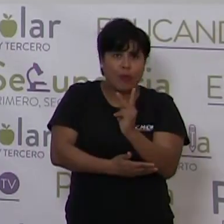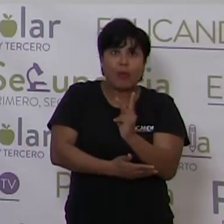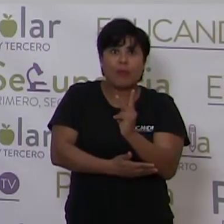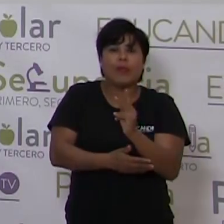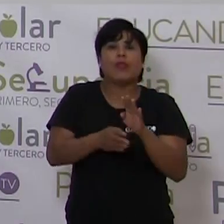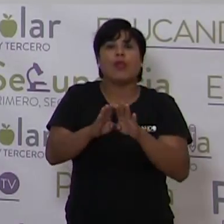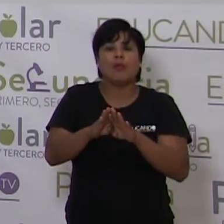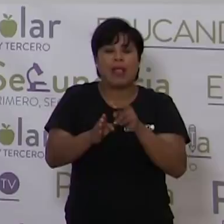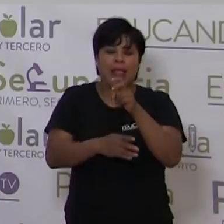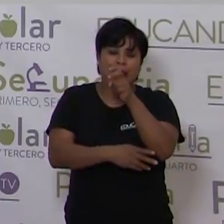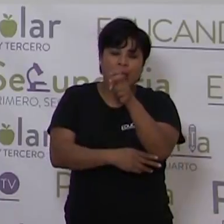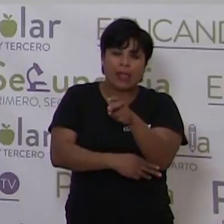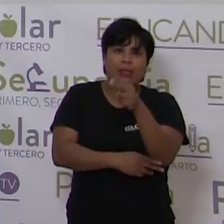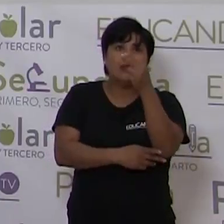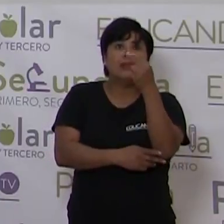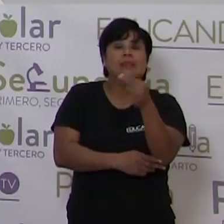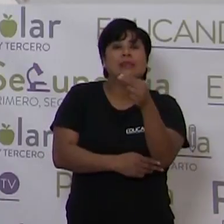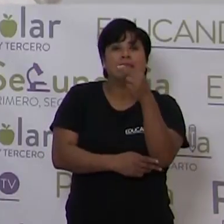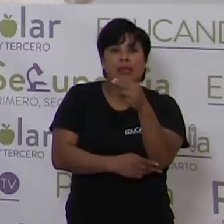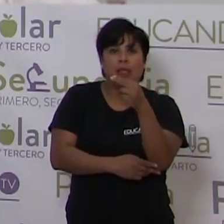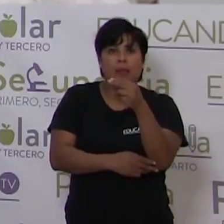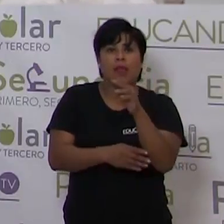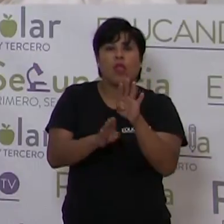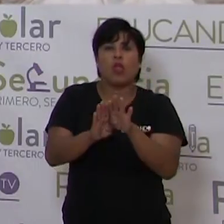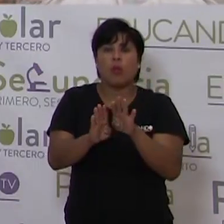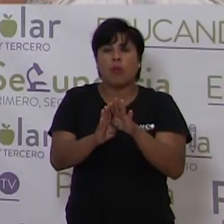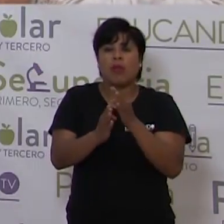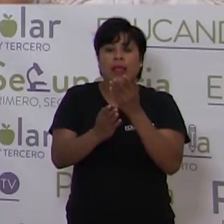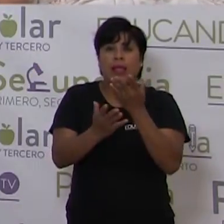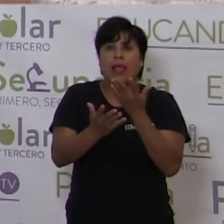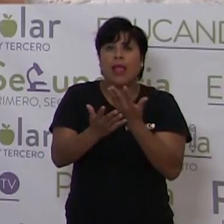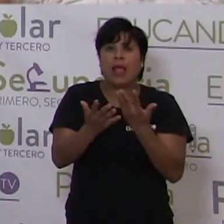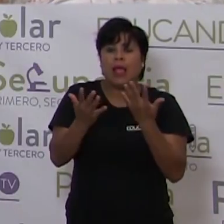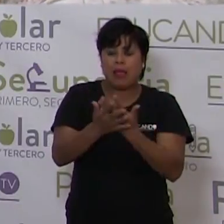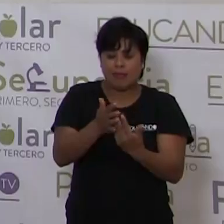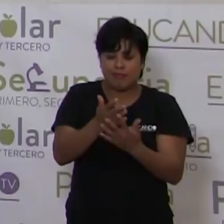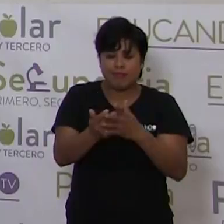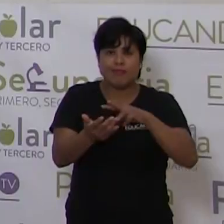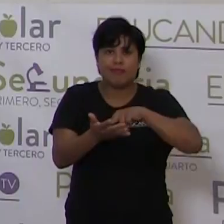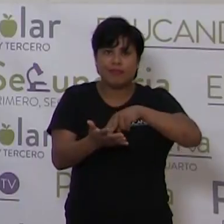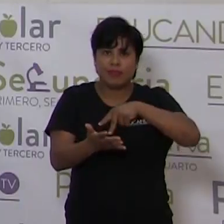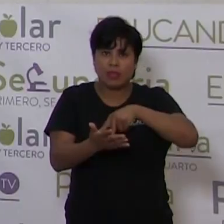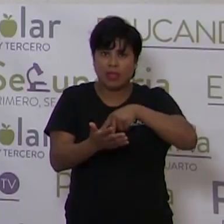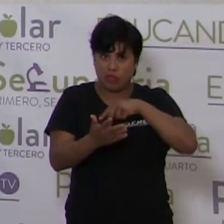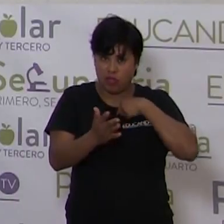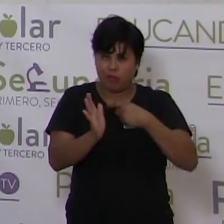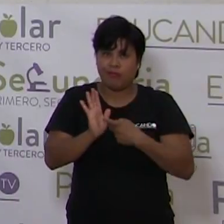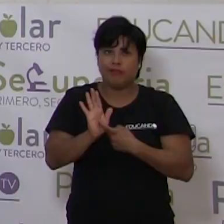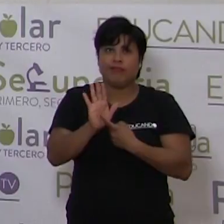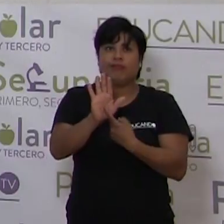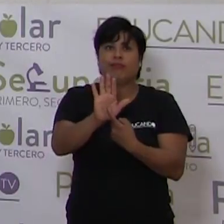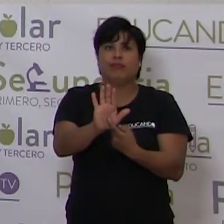una técnica que te voy a enseñar a continuación.